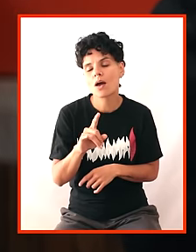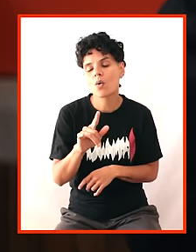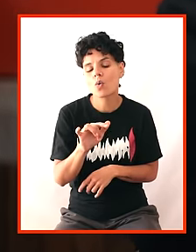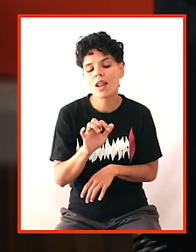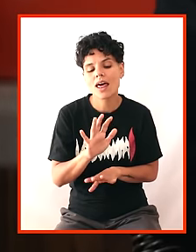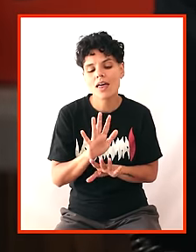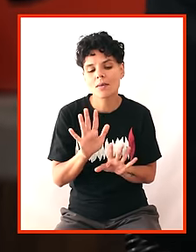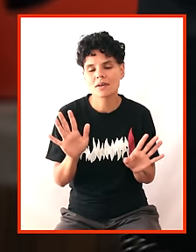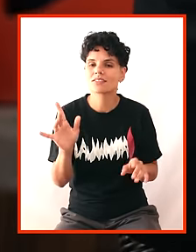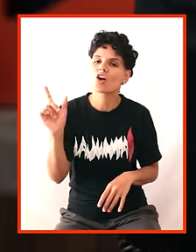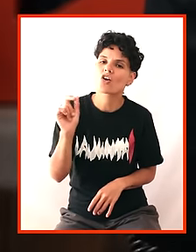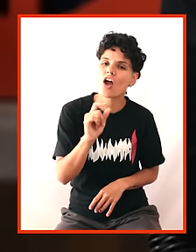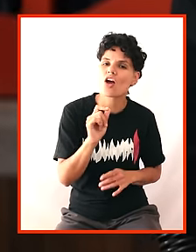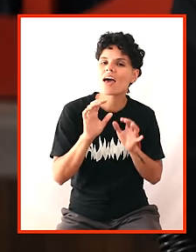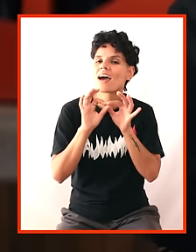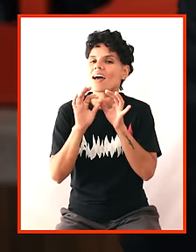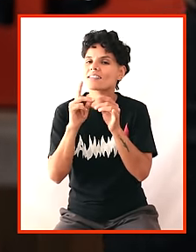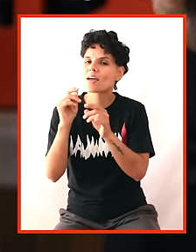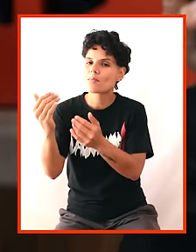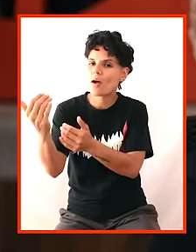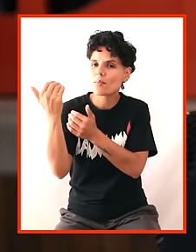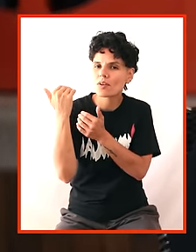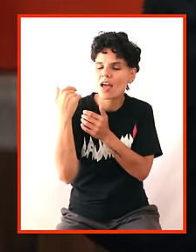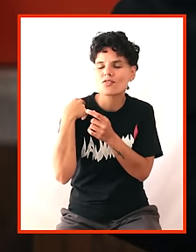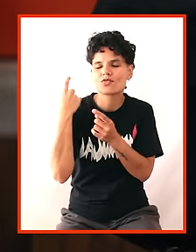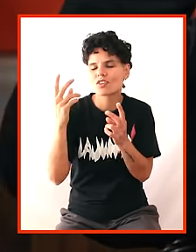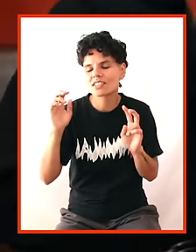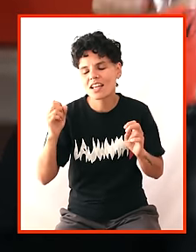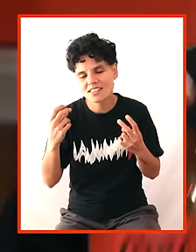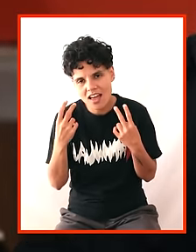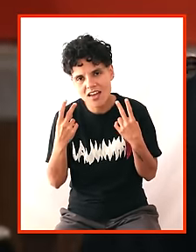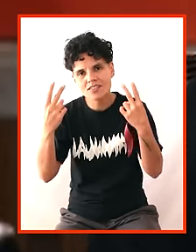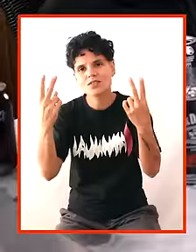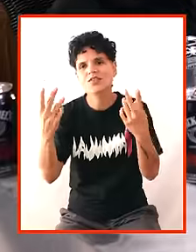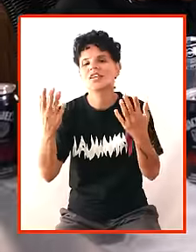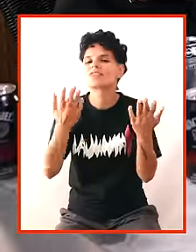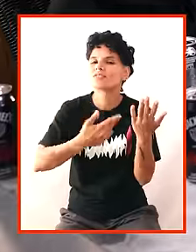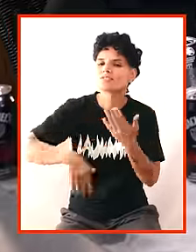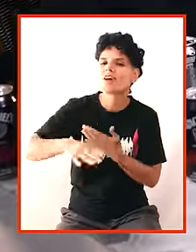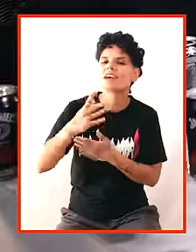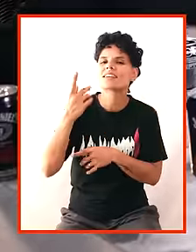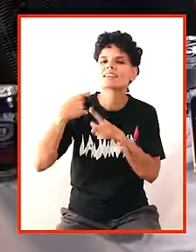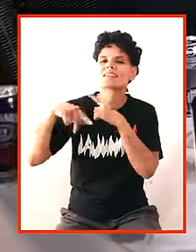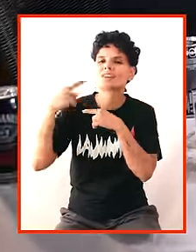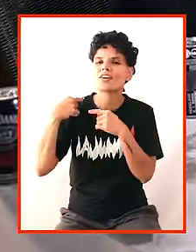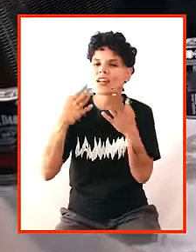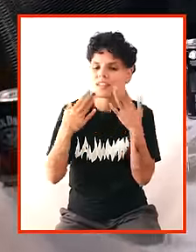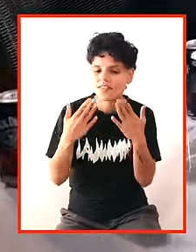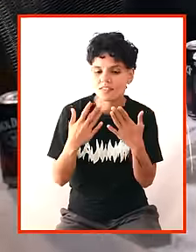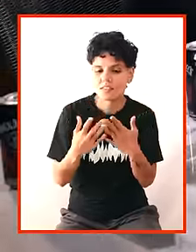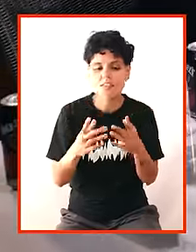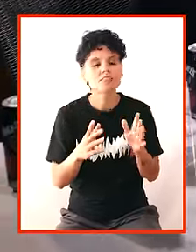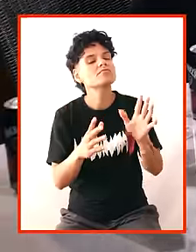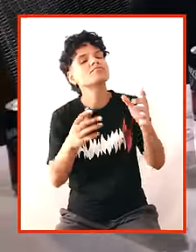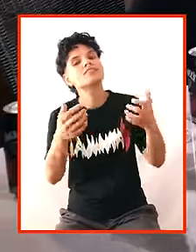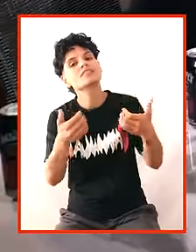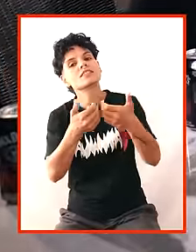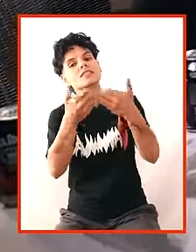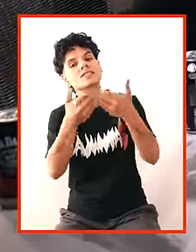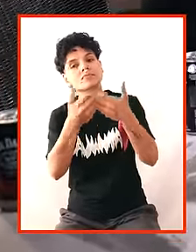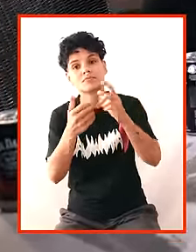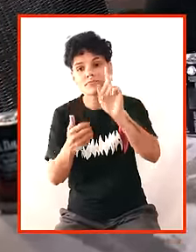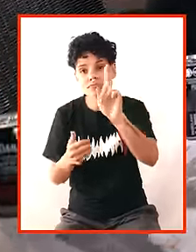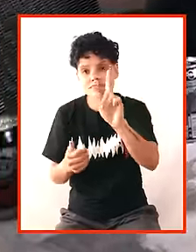Coca-Cola, por apañarnos en toda la aventura, en toda la historia. Grande Coca-Cola. Oye, saludcita. Les tengo un regalo, ¿ah?